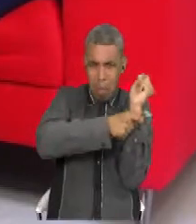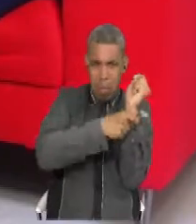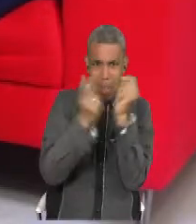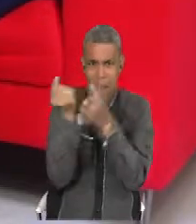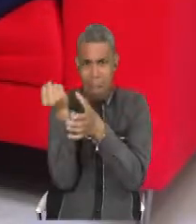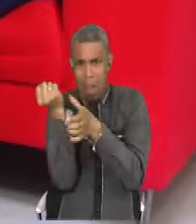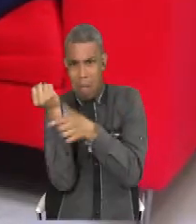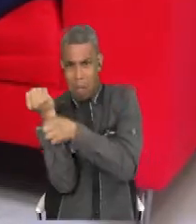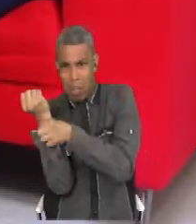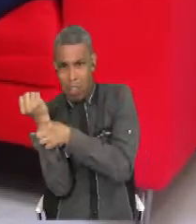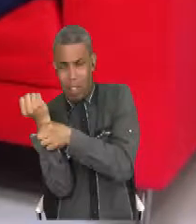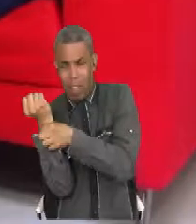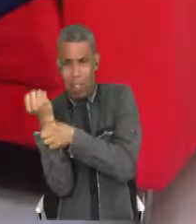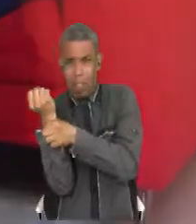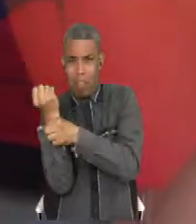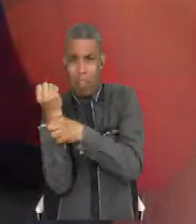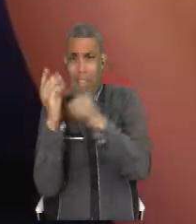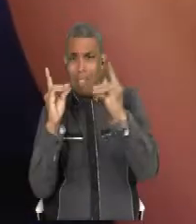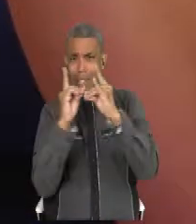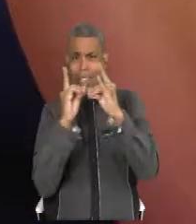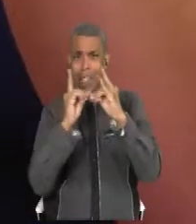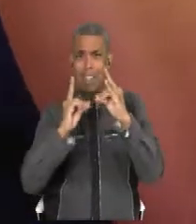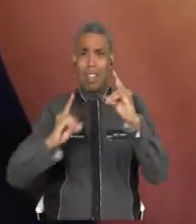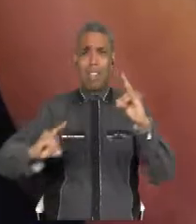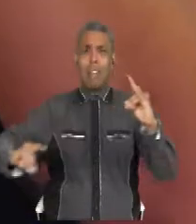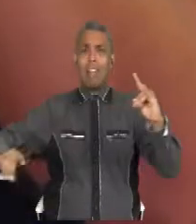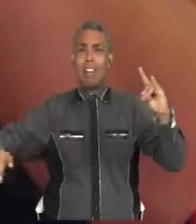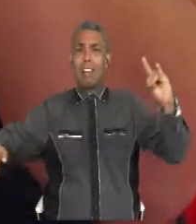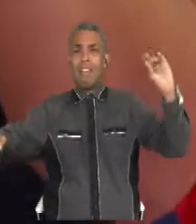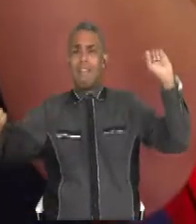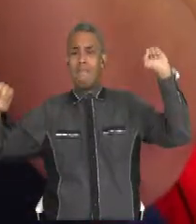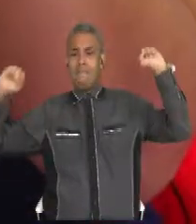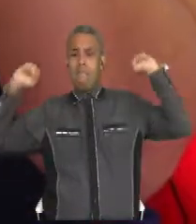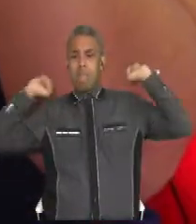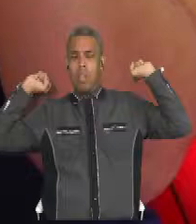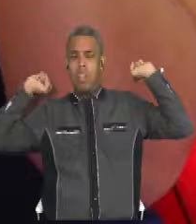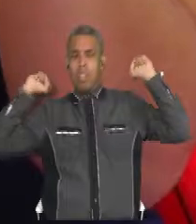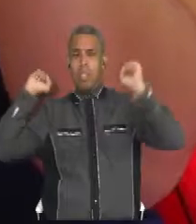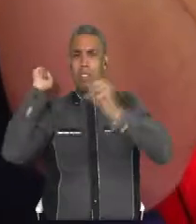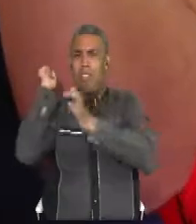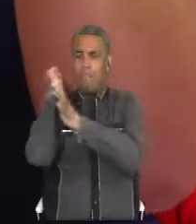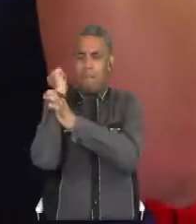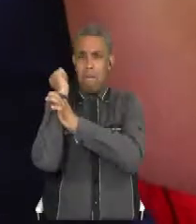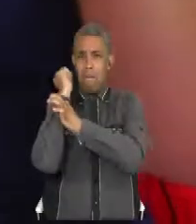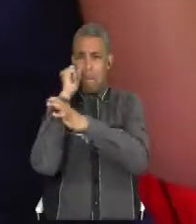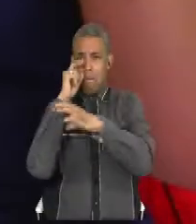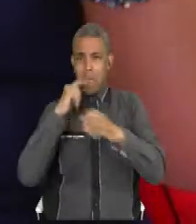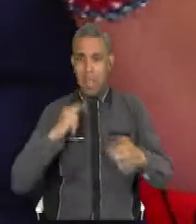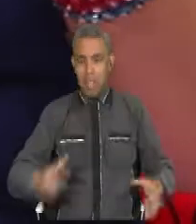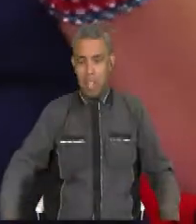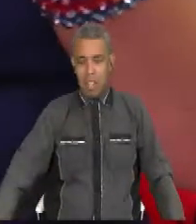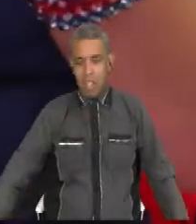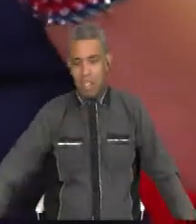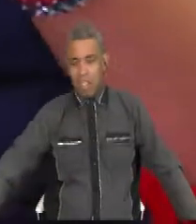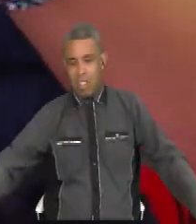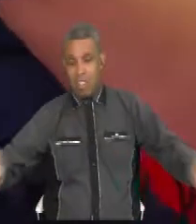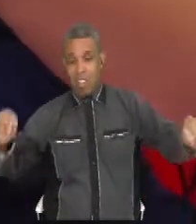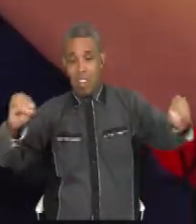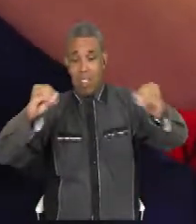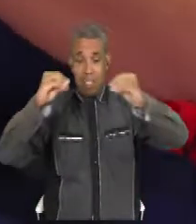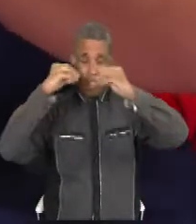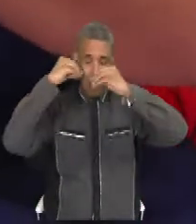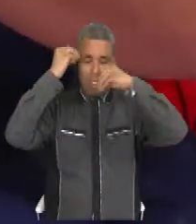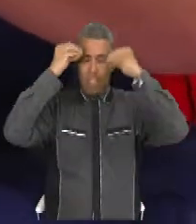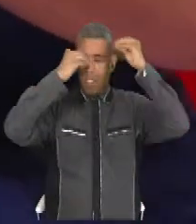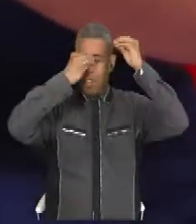Entonces pues no es solo amarrarlo y ya, obviamente con imaginación amarrarlo, taparle los ojos con un tapaojos que también pues vendemos, o sino con cualquier venda